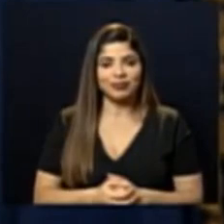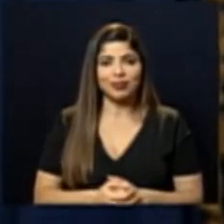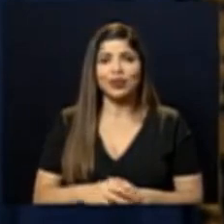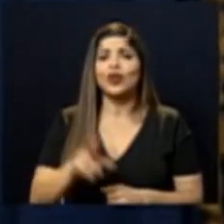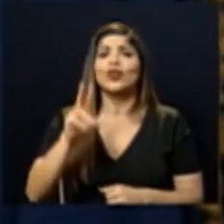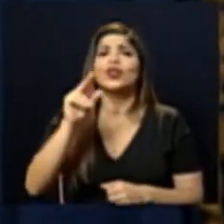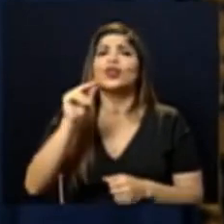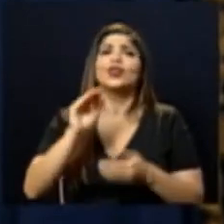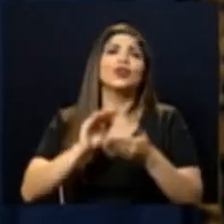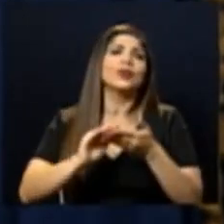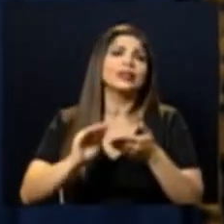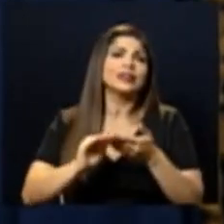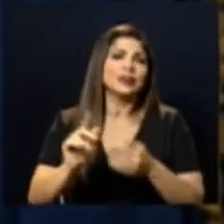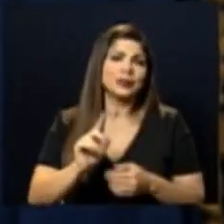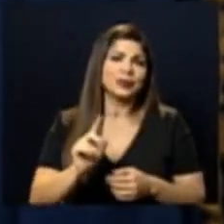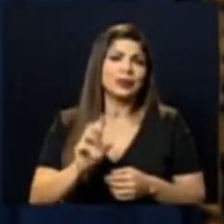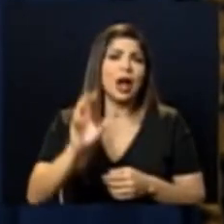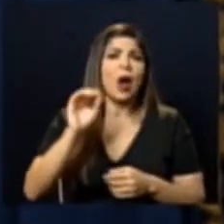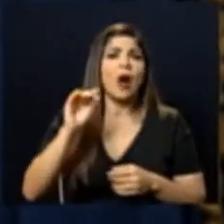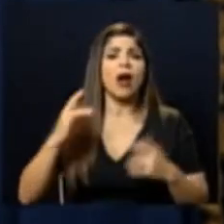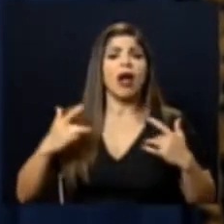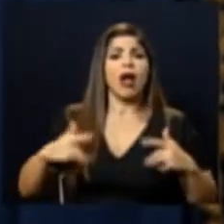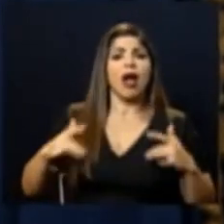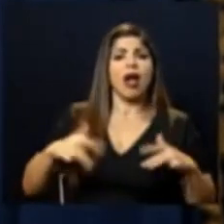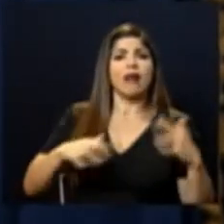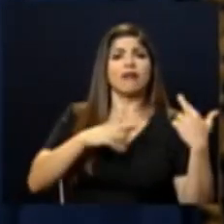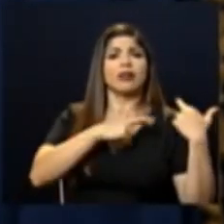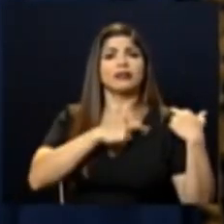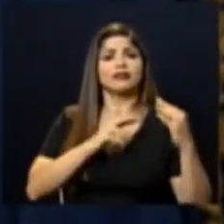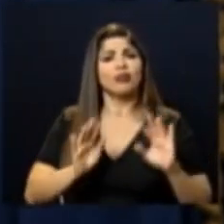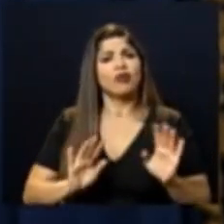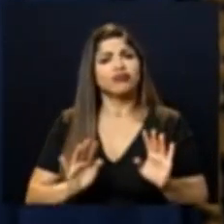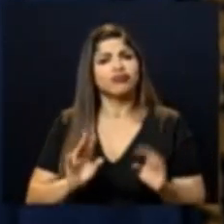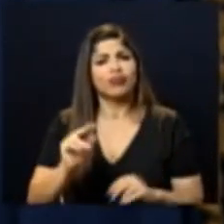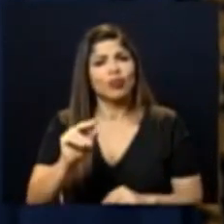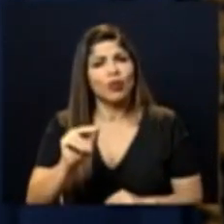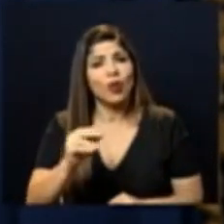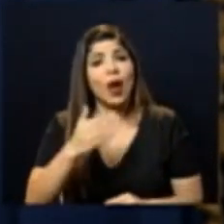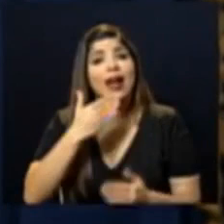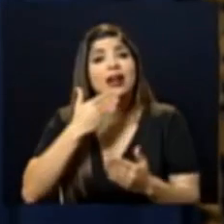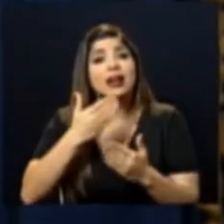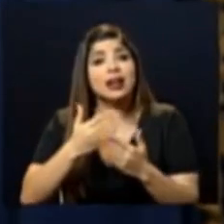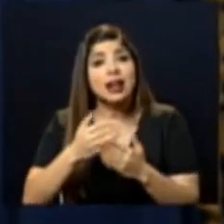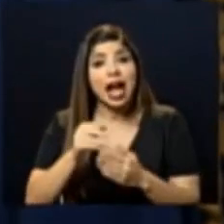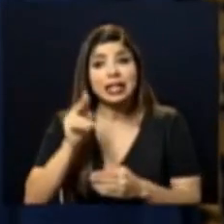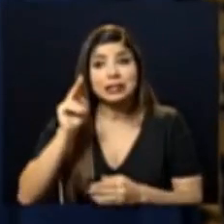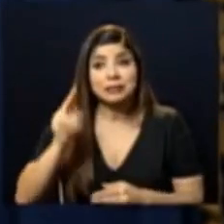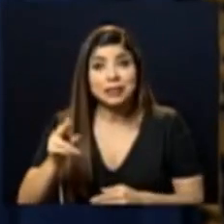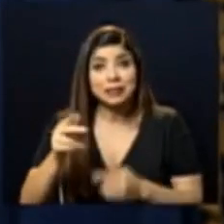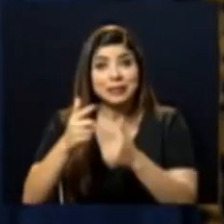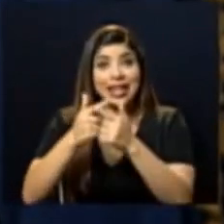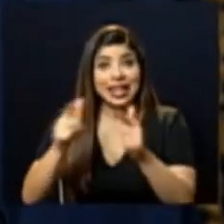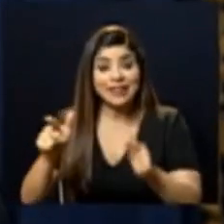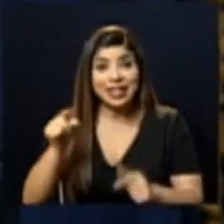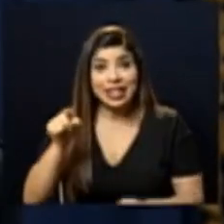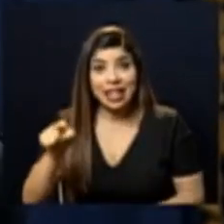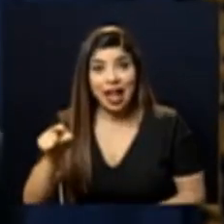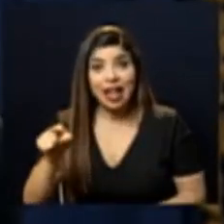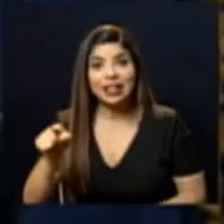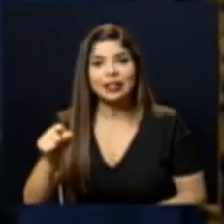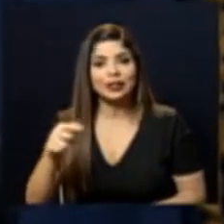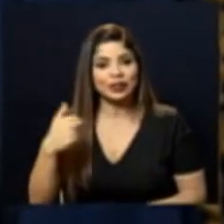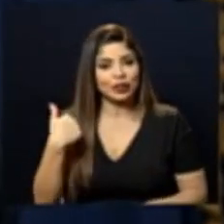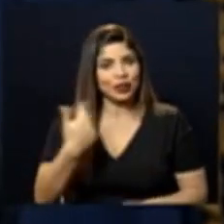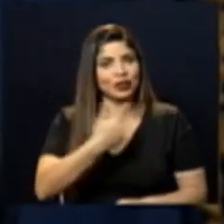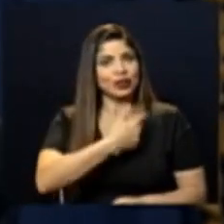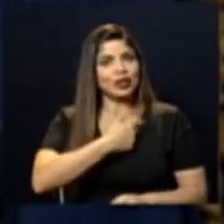No de excusarnos o de eludir responsabilidades. Es gracias a esa libertad el que seamos